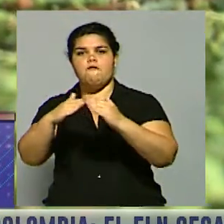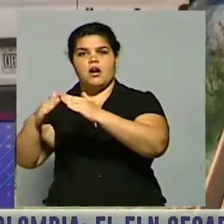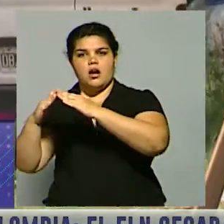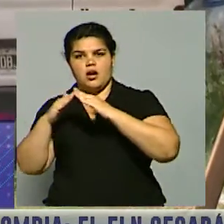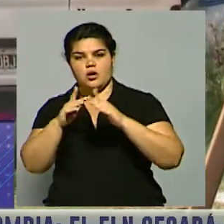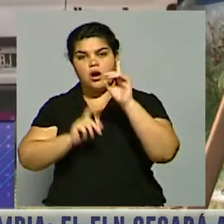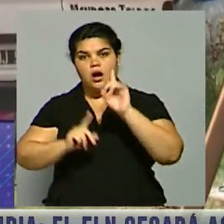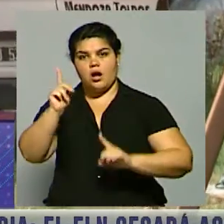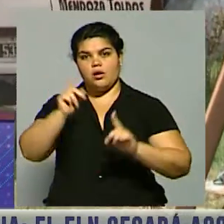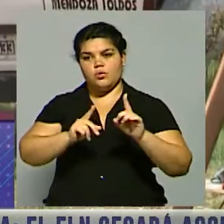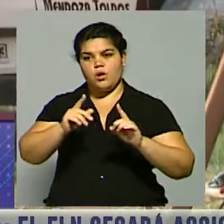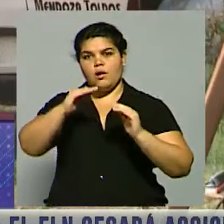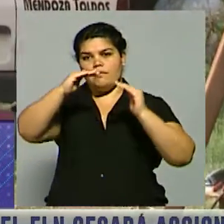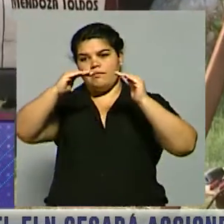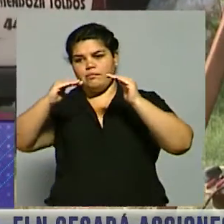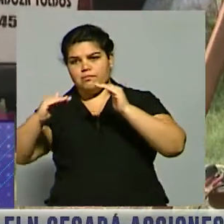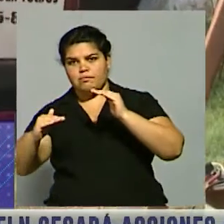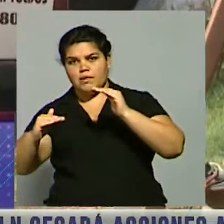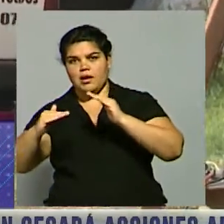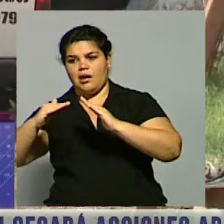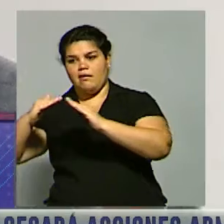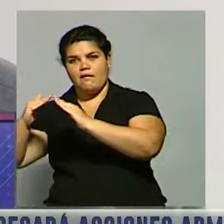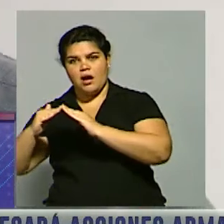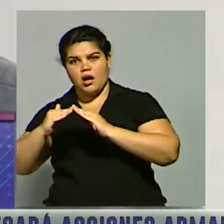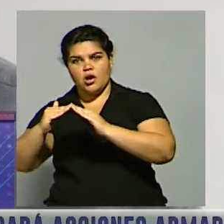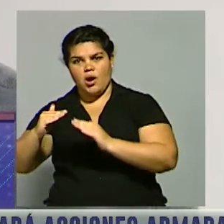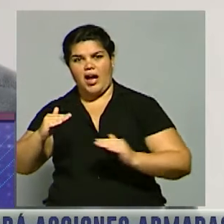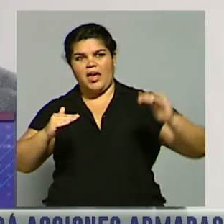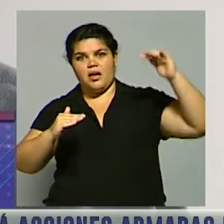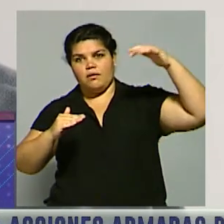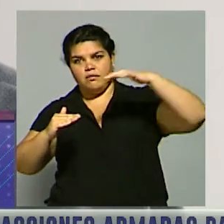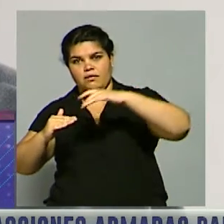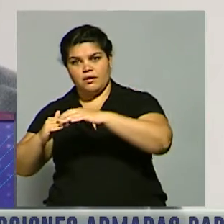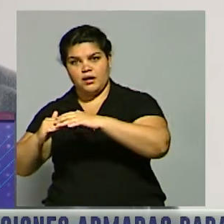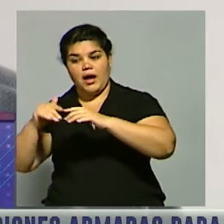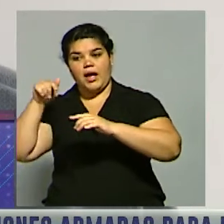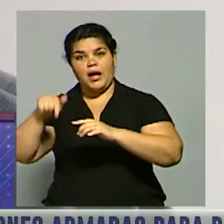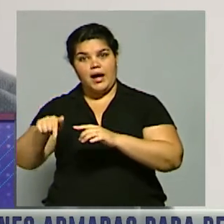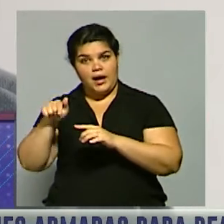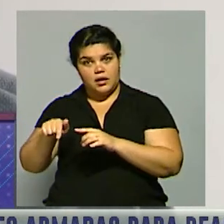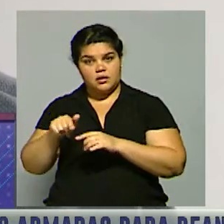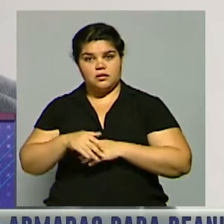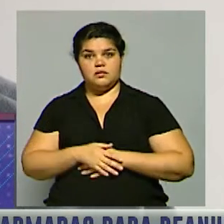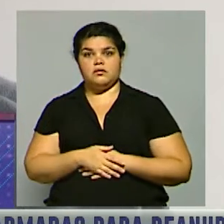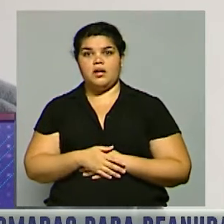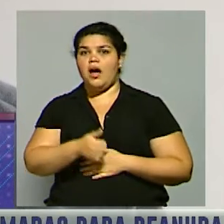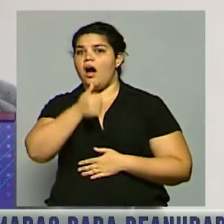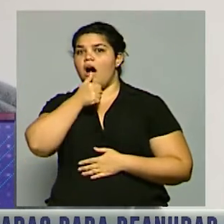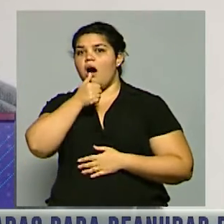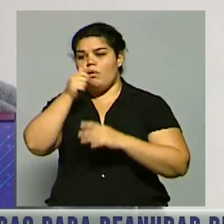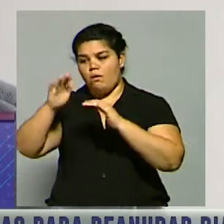tienen niveles más bajos de altura, y por lo tanto ahí se juntó